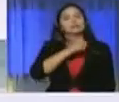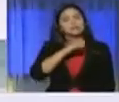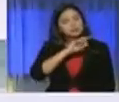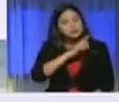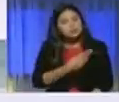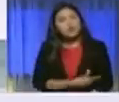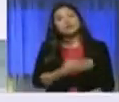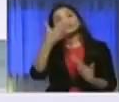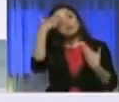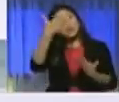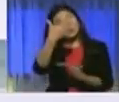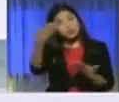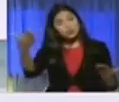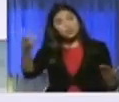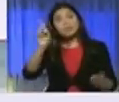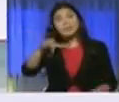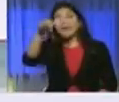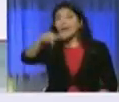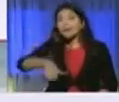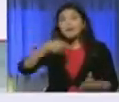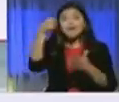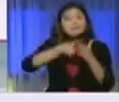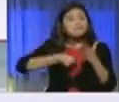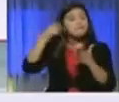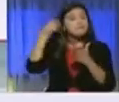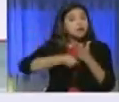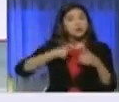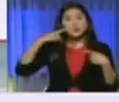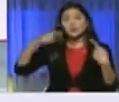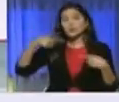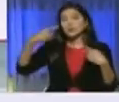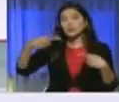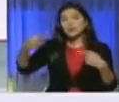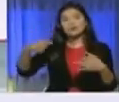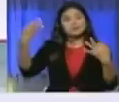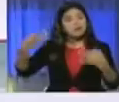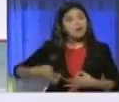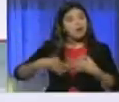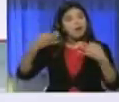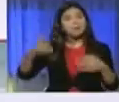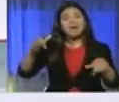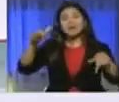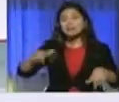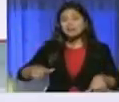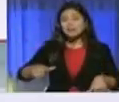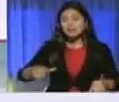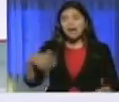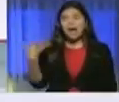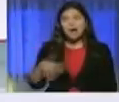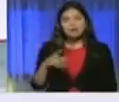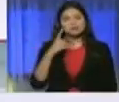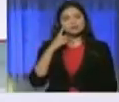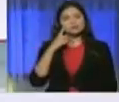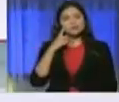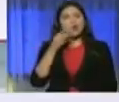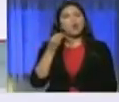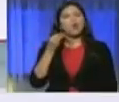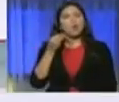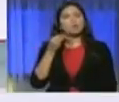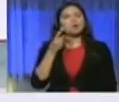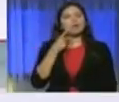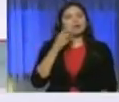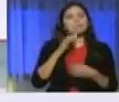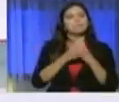saludo también, una batalla permanente, ¿no? Tenemos armas secretas para ir avanzando en esta